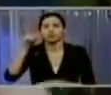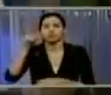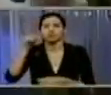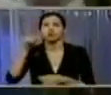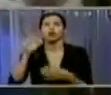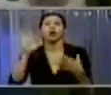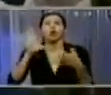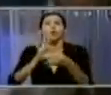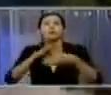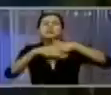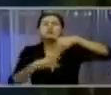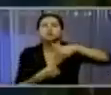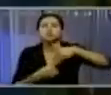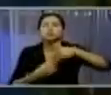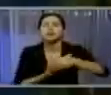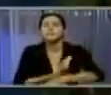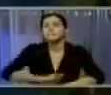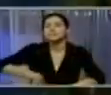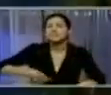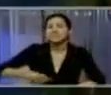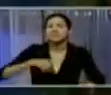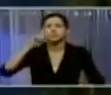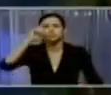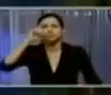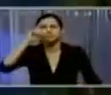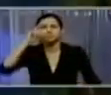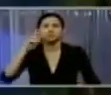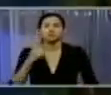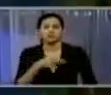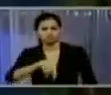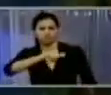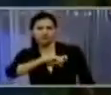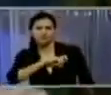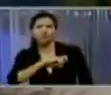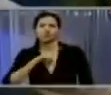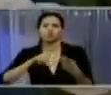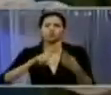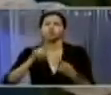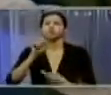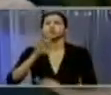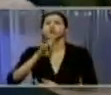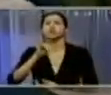y el presidente Rodríguez Zapatero, Torrijos